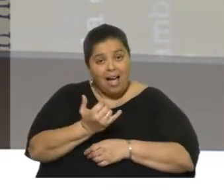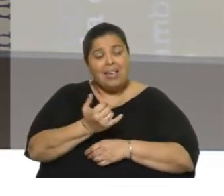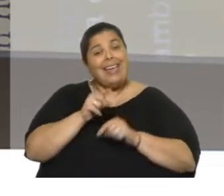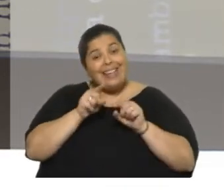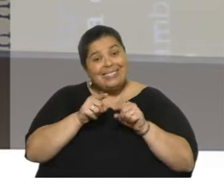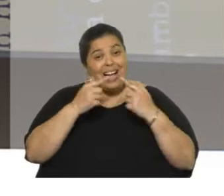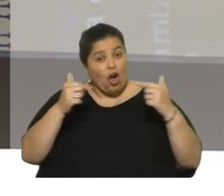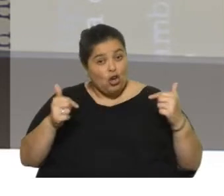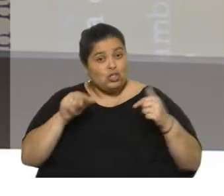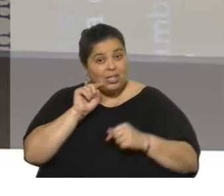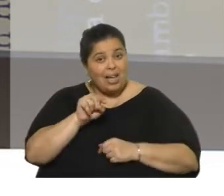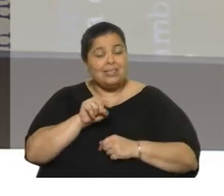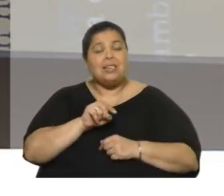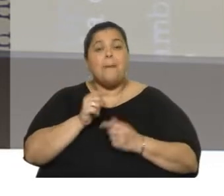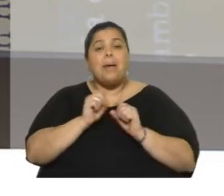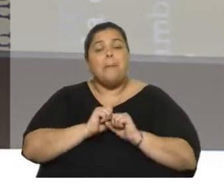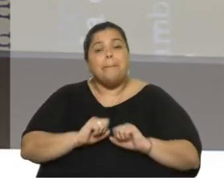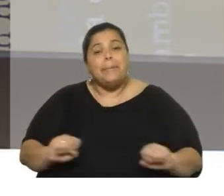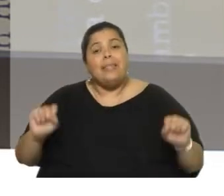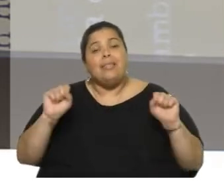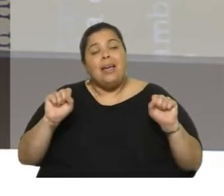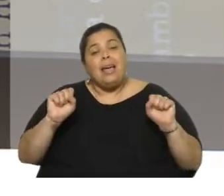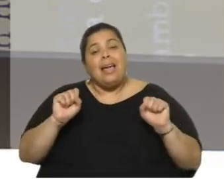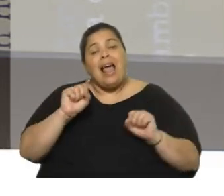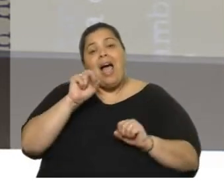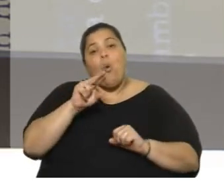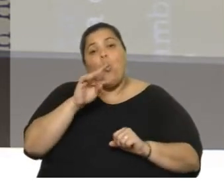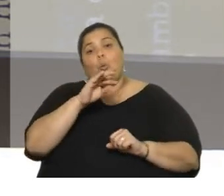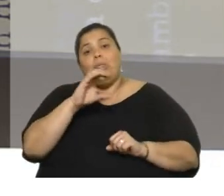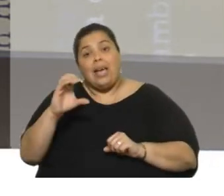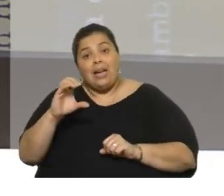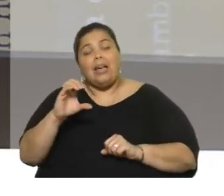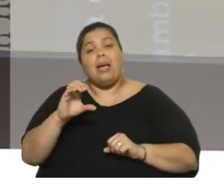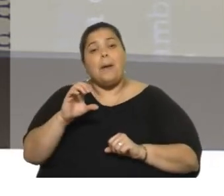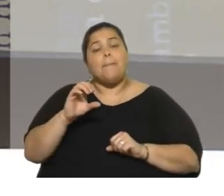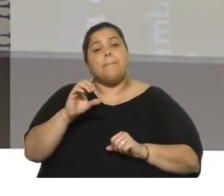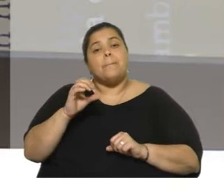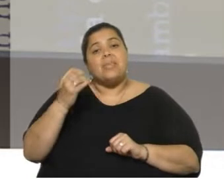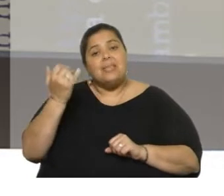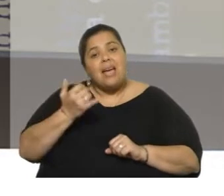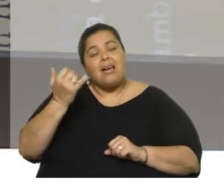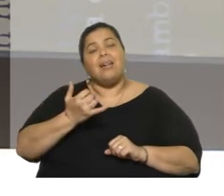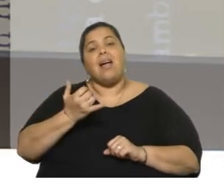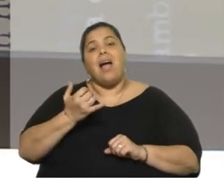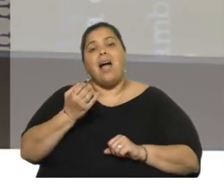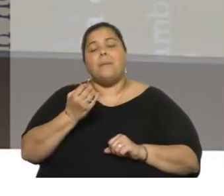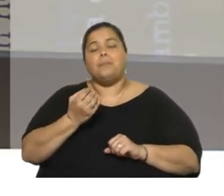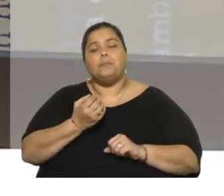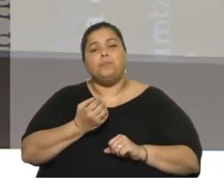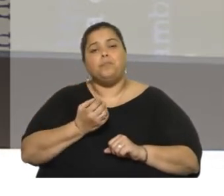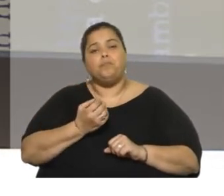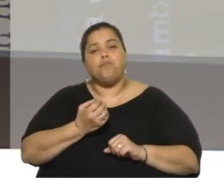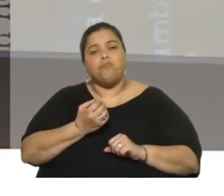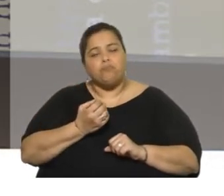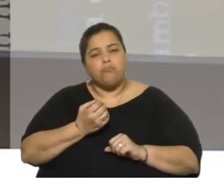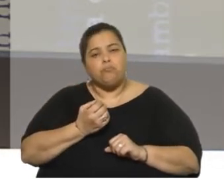tipo de cosas ha permitido que la UTEC tuviera, yo creo, que una gran virtud, que es